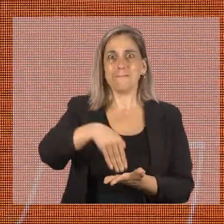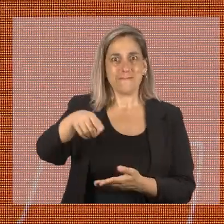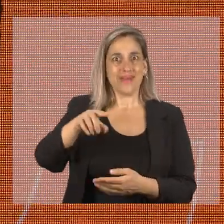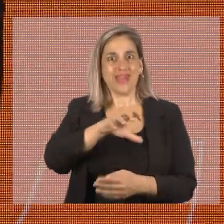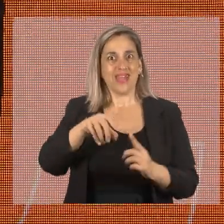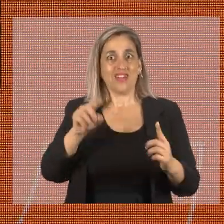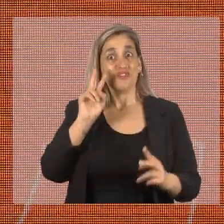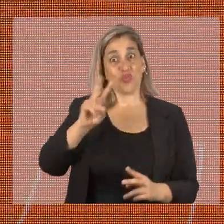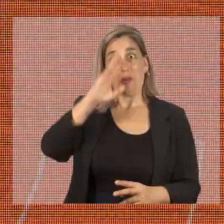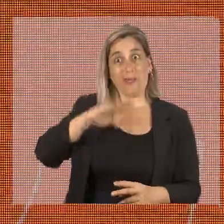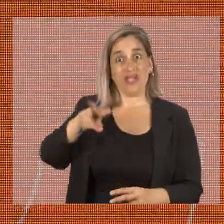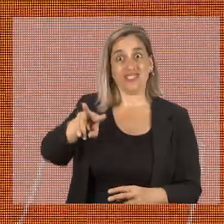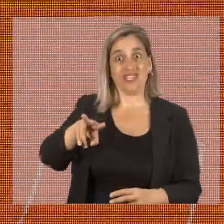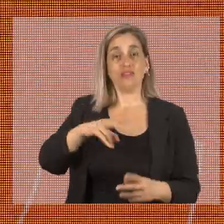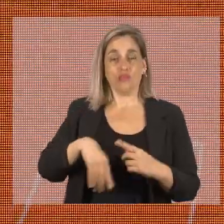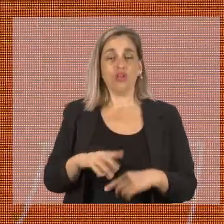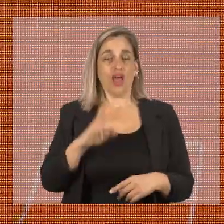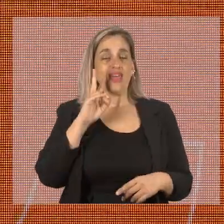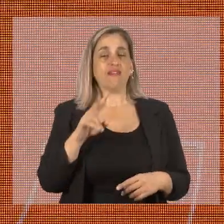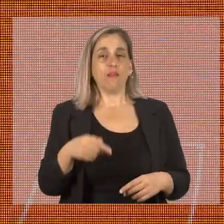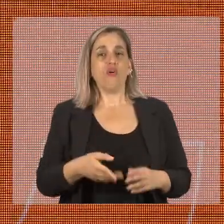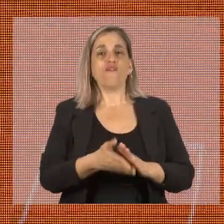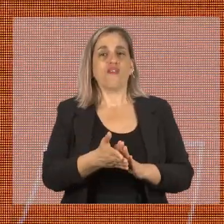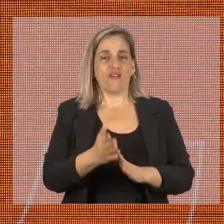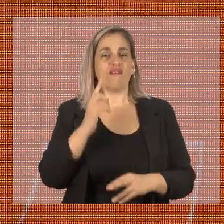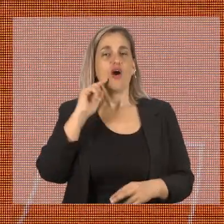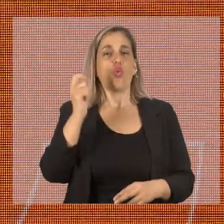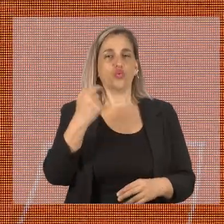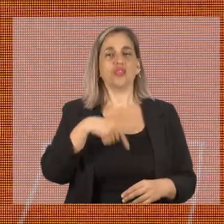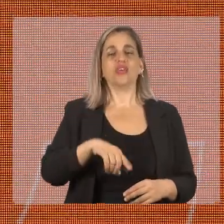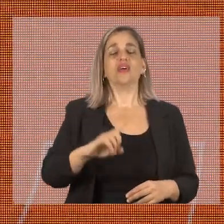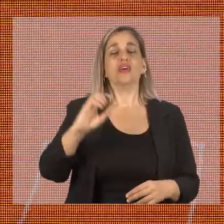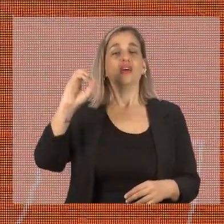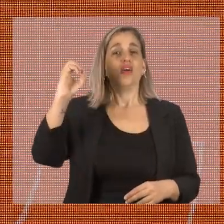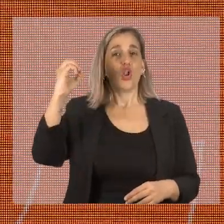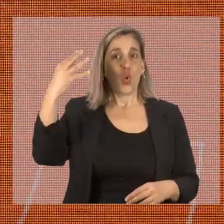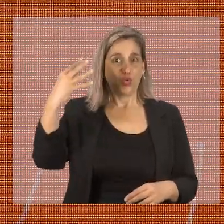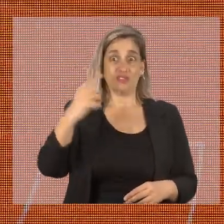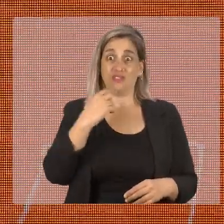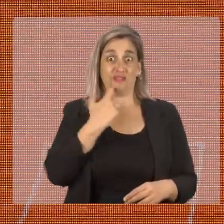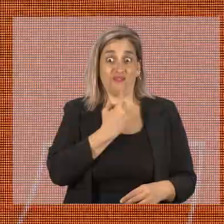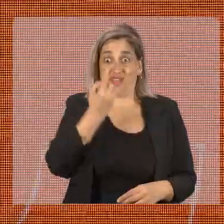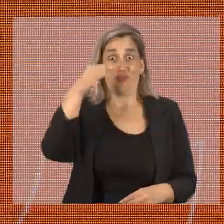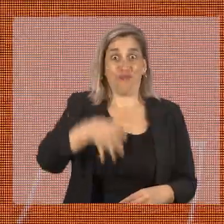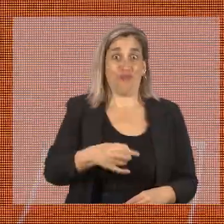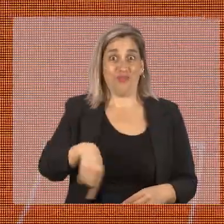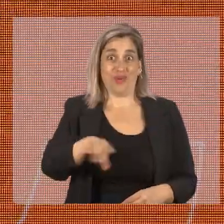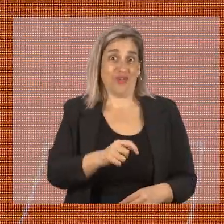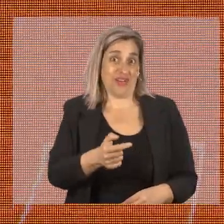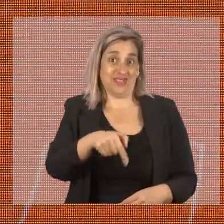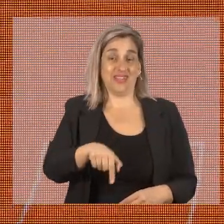Brasil. Bueno, le lleva a la luz la UTE, una de las pocas poblaciones que queda en el país sin